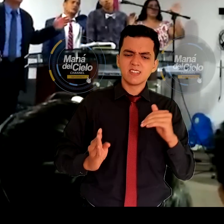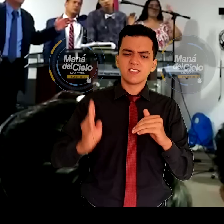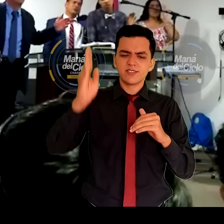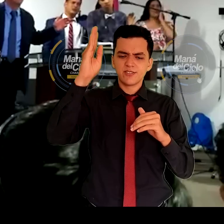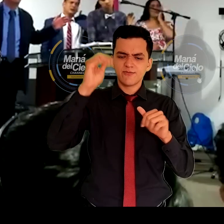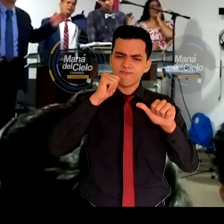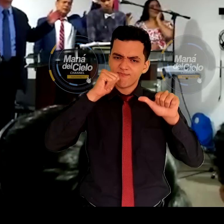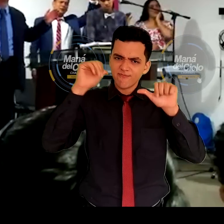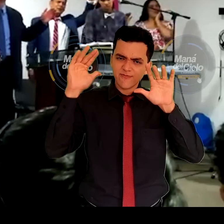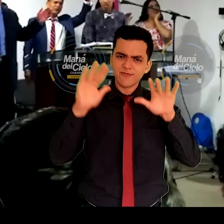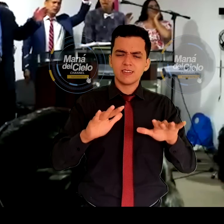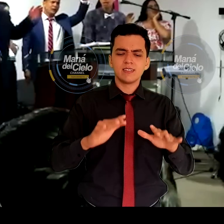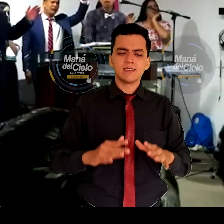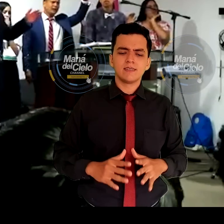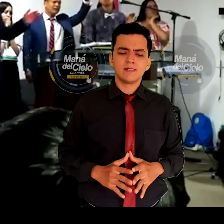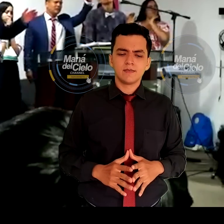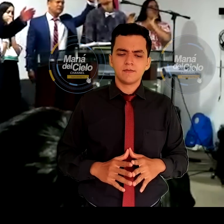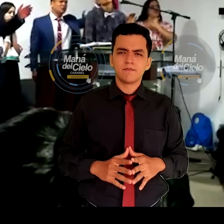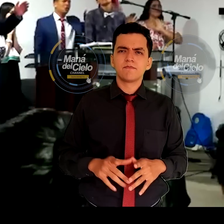es su nombre.